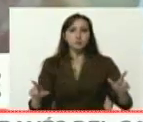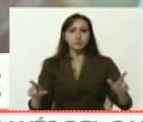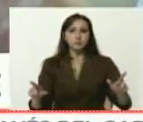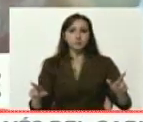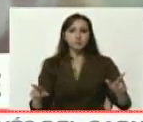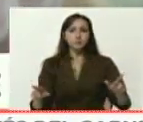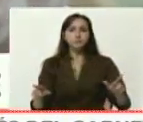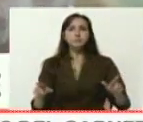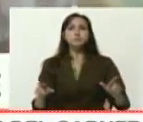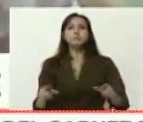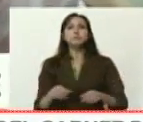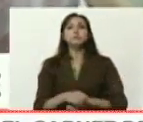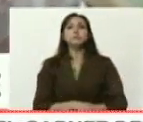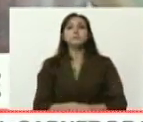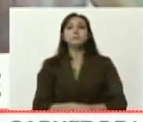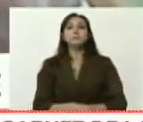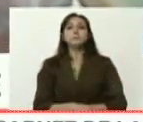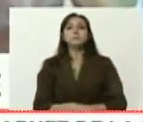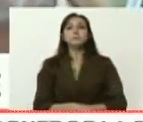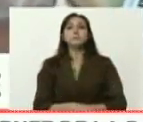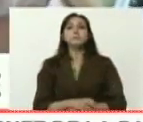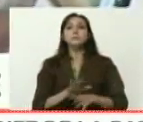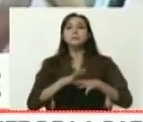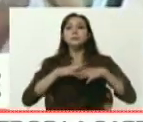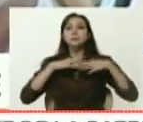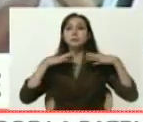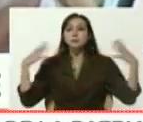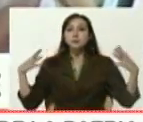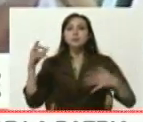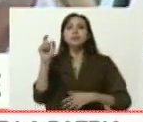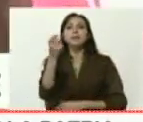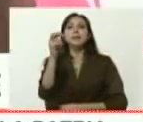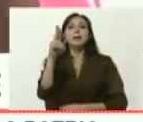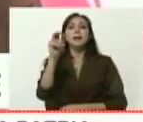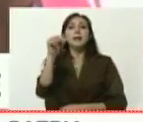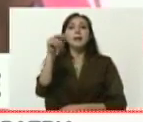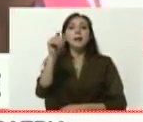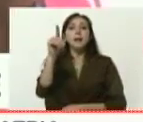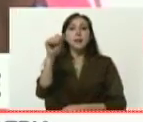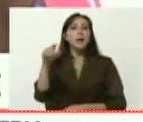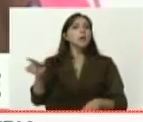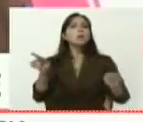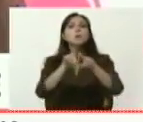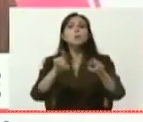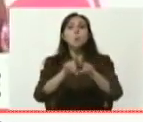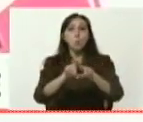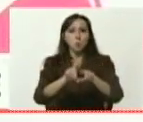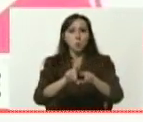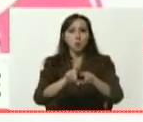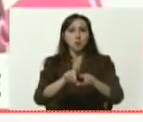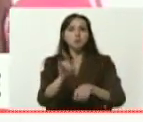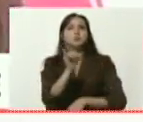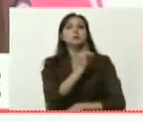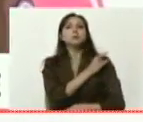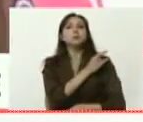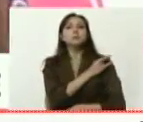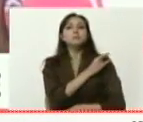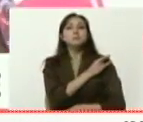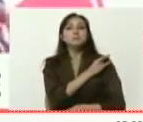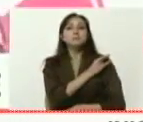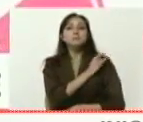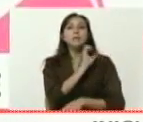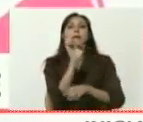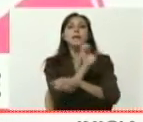de que la Nueva Granada, hoy Colombia, es una universidad. Ecuador es